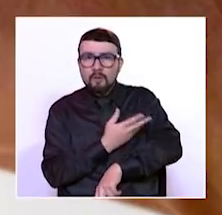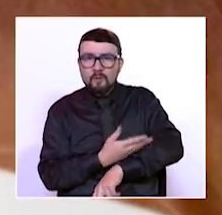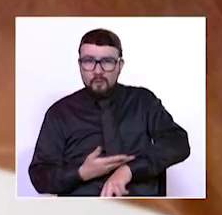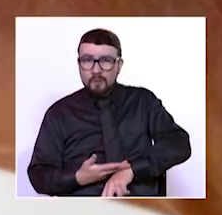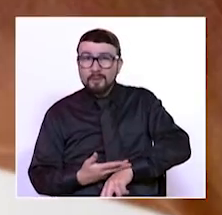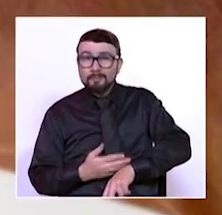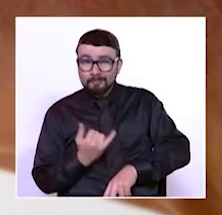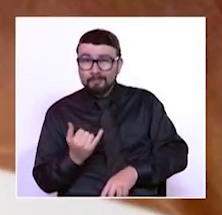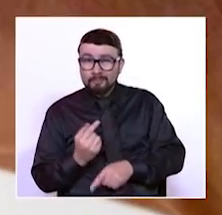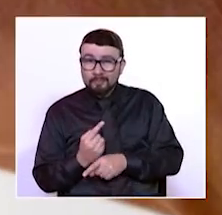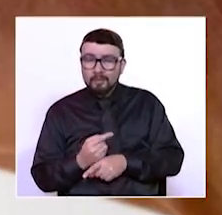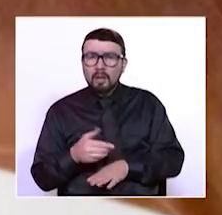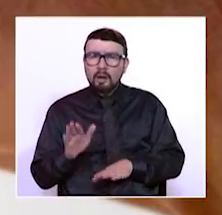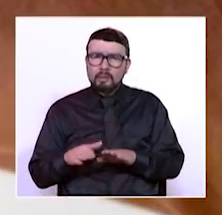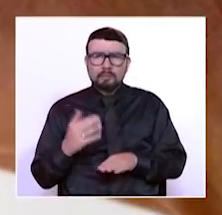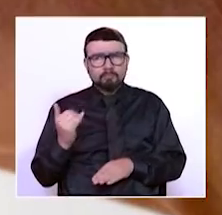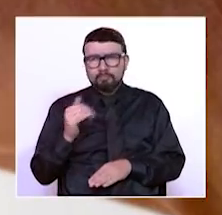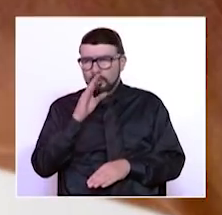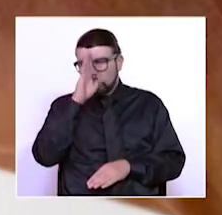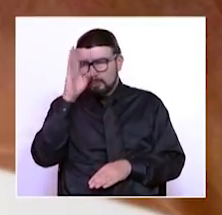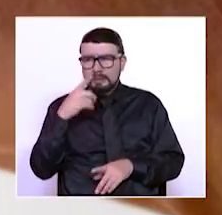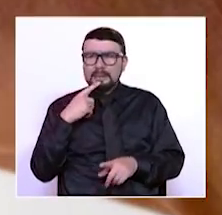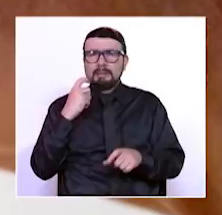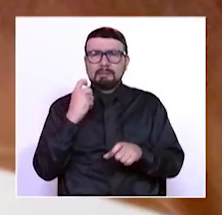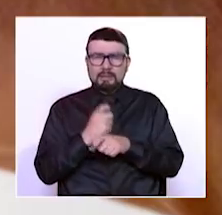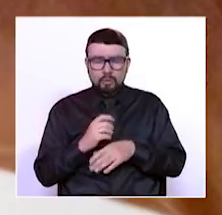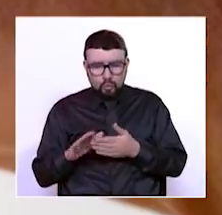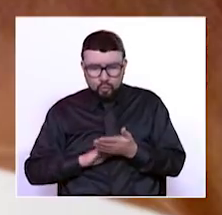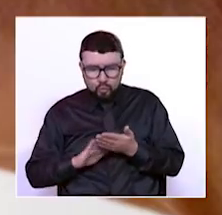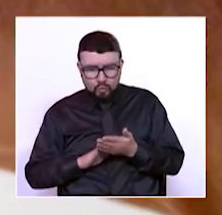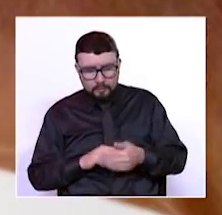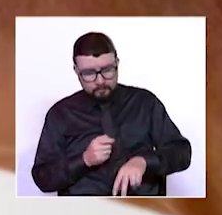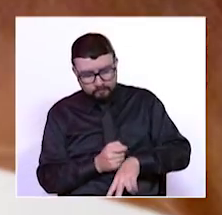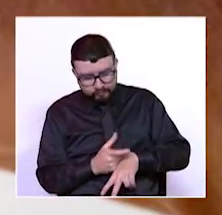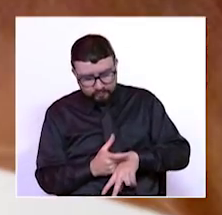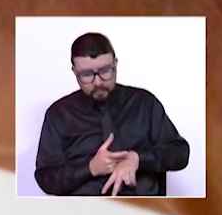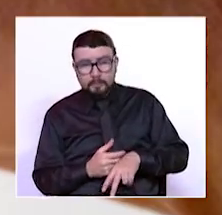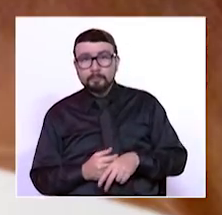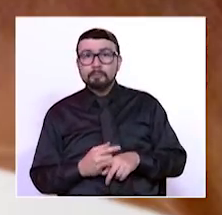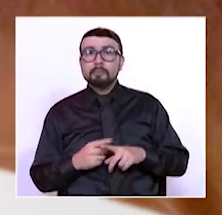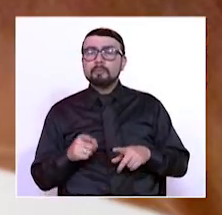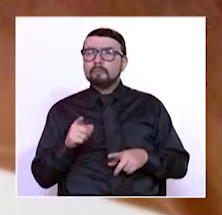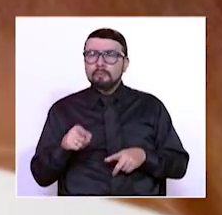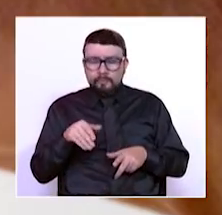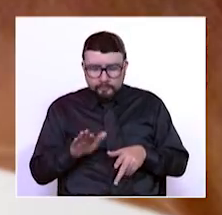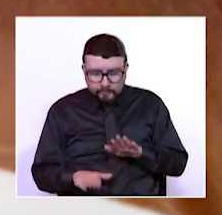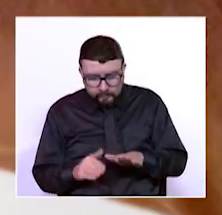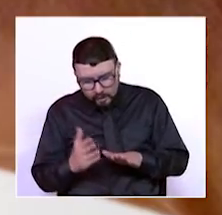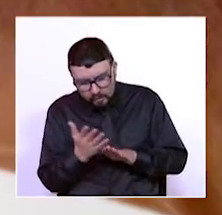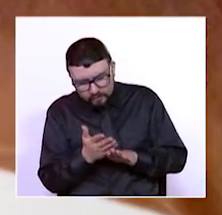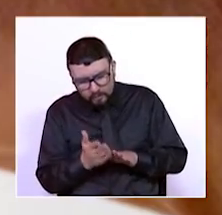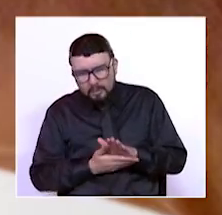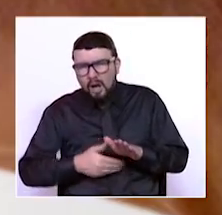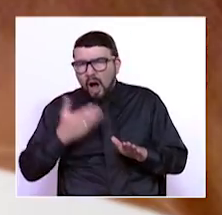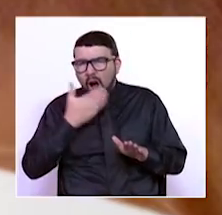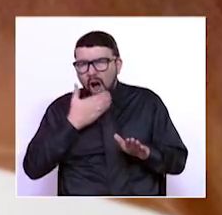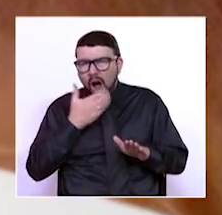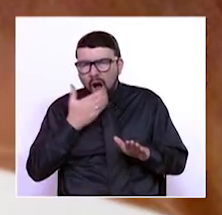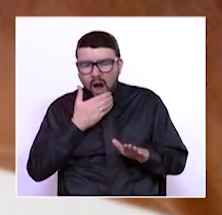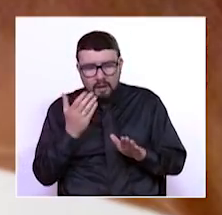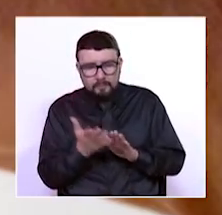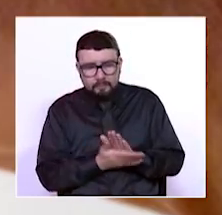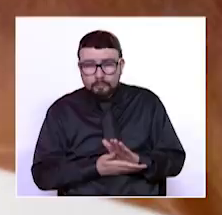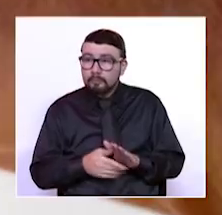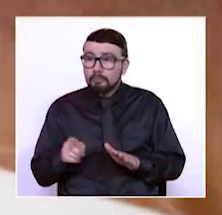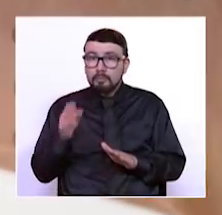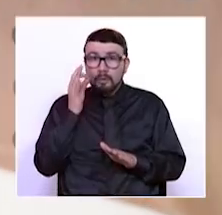que es tan complejo. Igual en el ardor en los pies podemos estar pensando que haya una